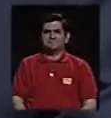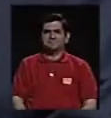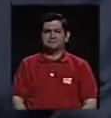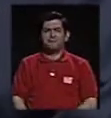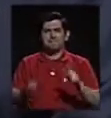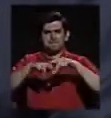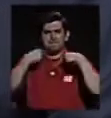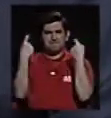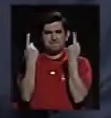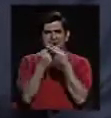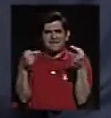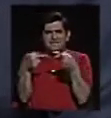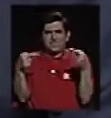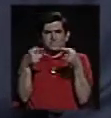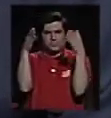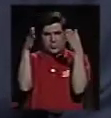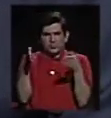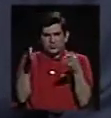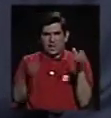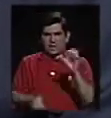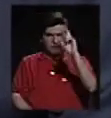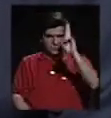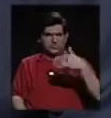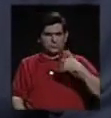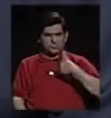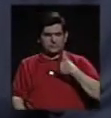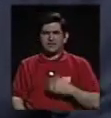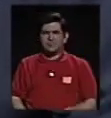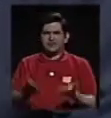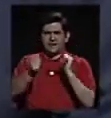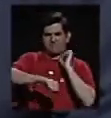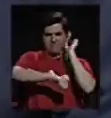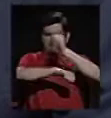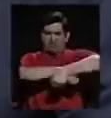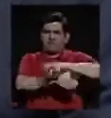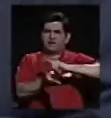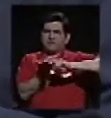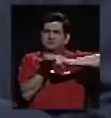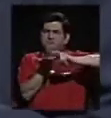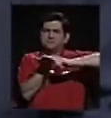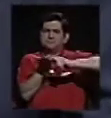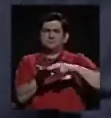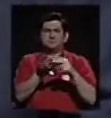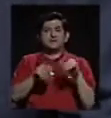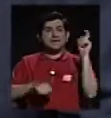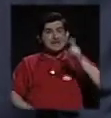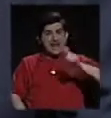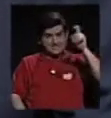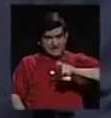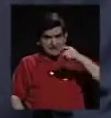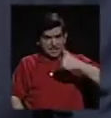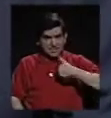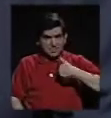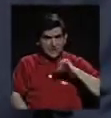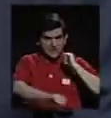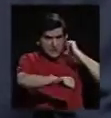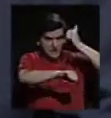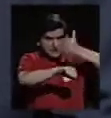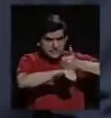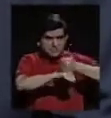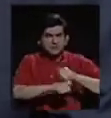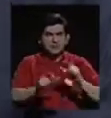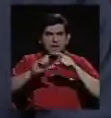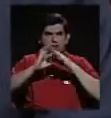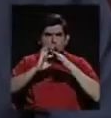los partidos opositores costarricenses quieren vencer a Liberación Nacional, ¿es imprescindible la conformación de